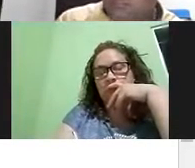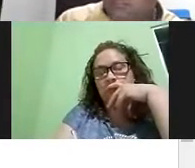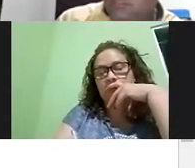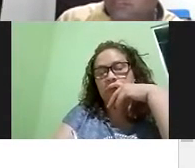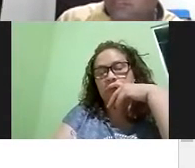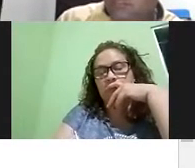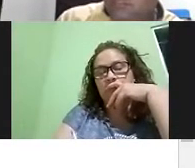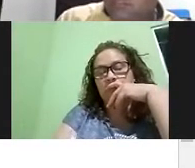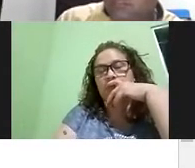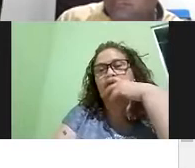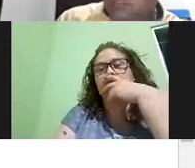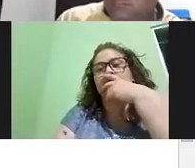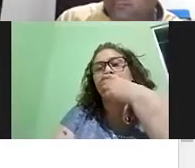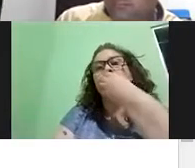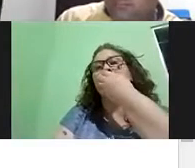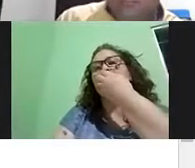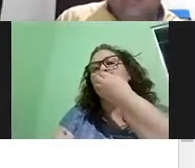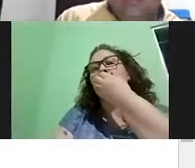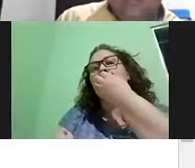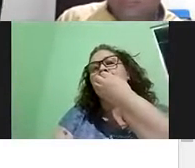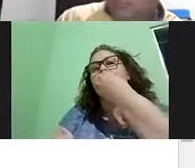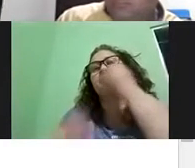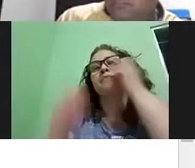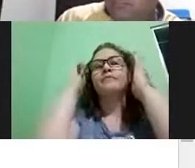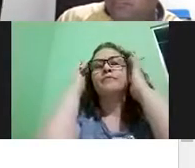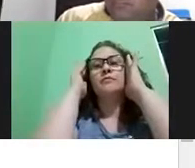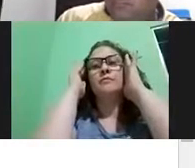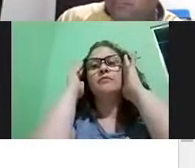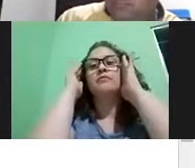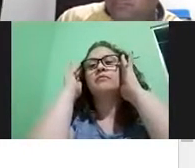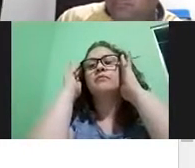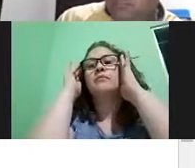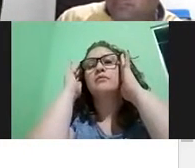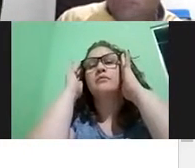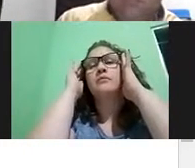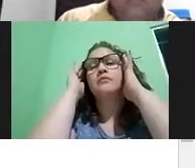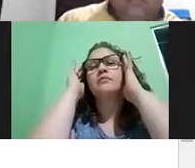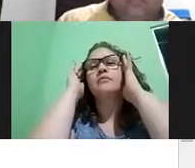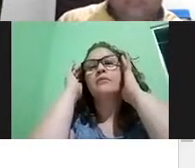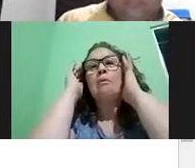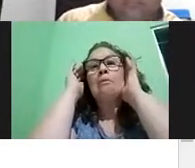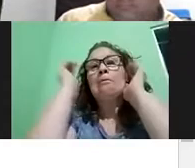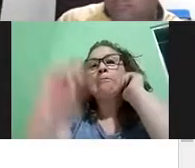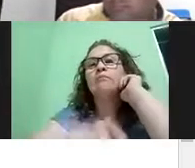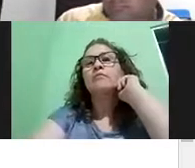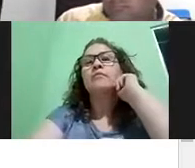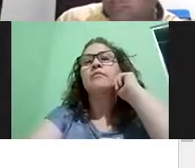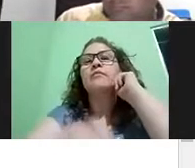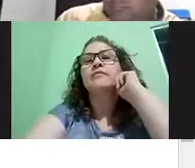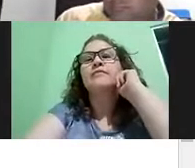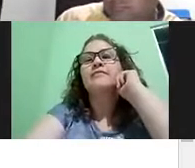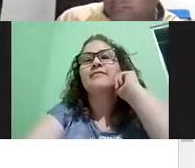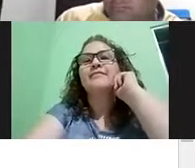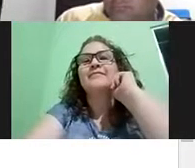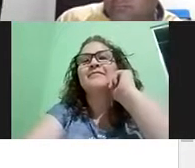What's your name? Very good. Excelente. Y la Gladys Mejía, ¿cuál sería la respuesta?